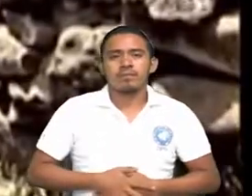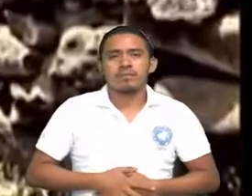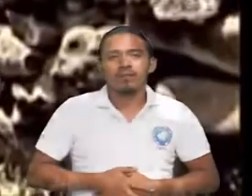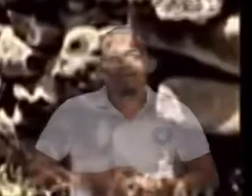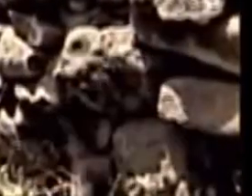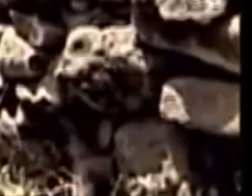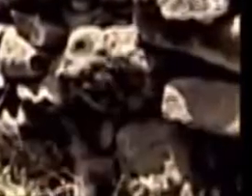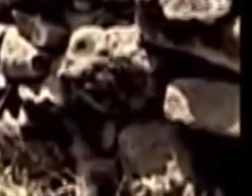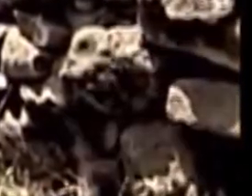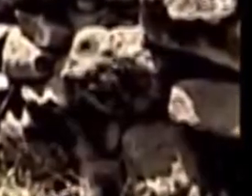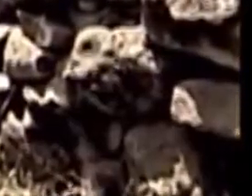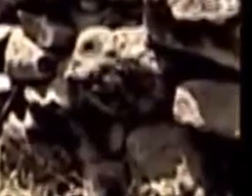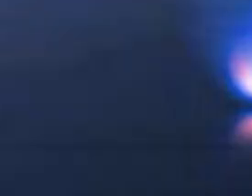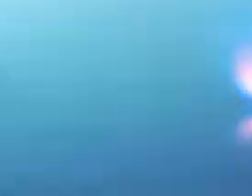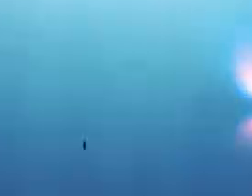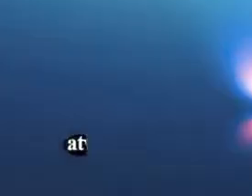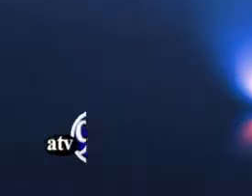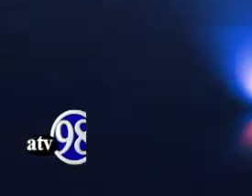Escoto.